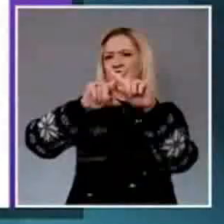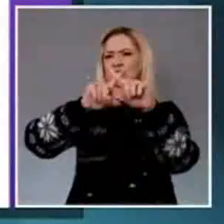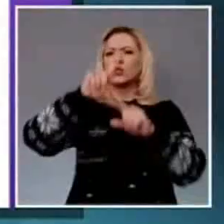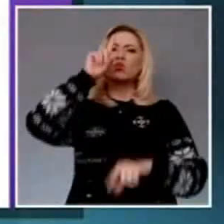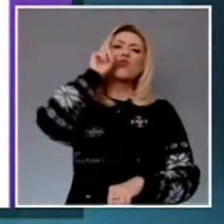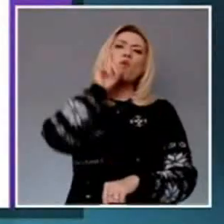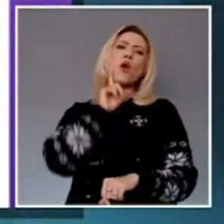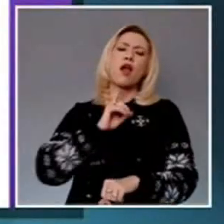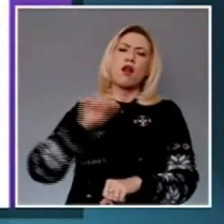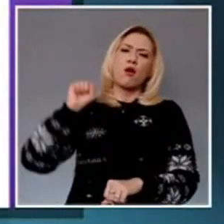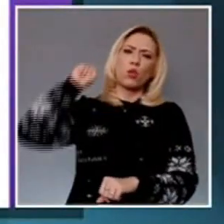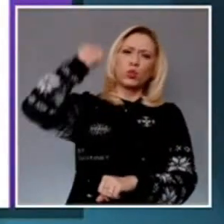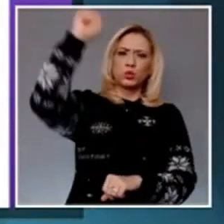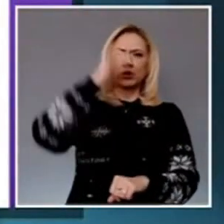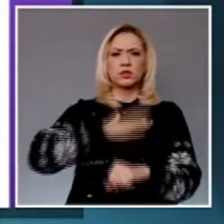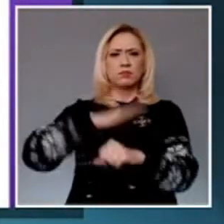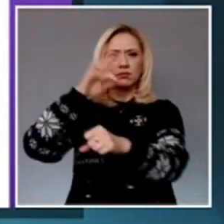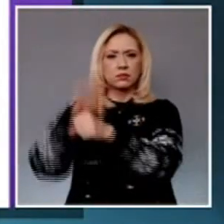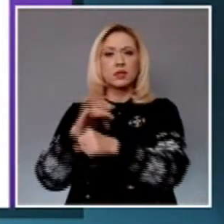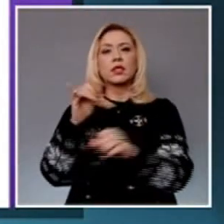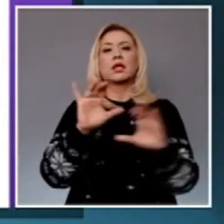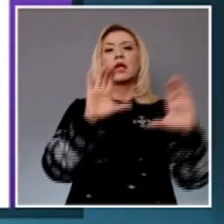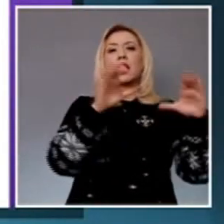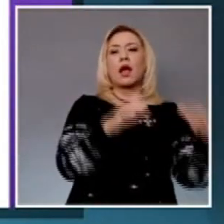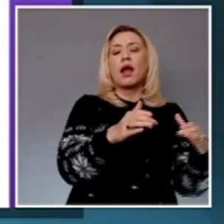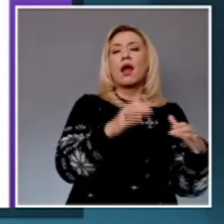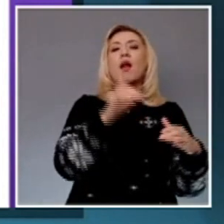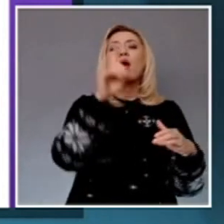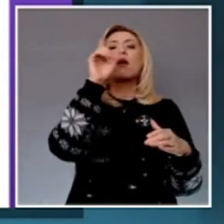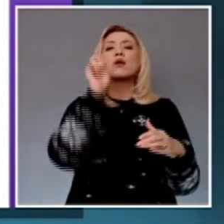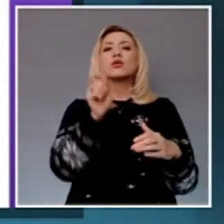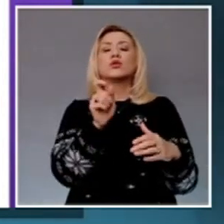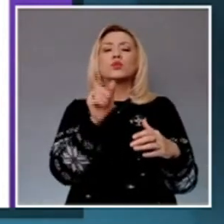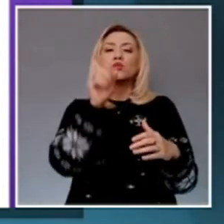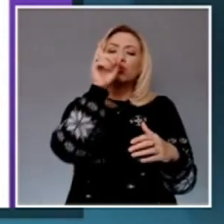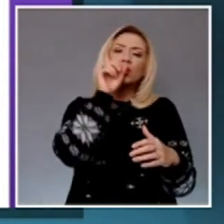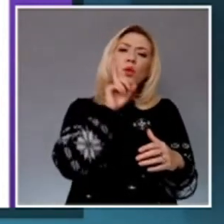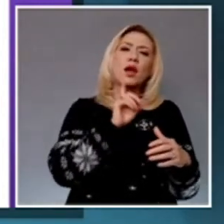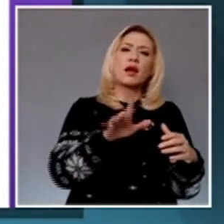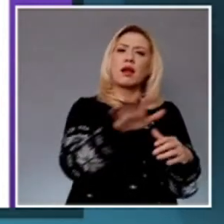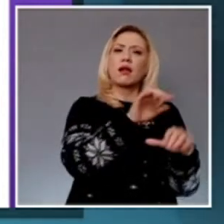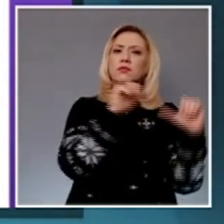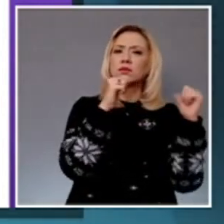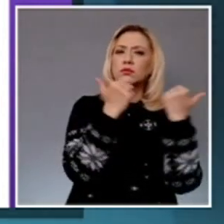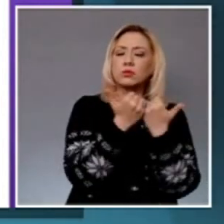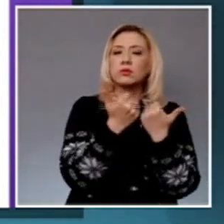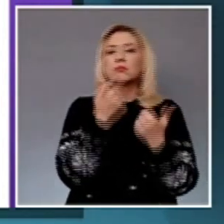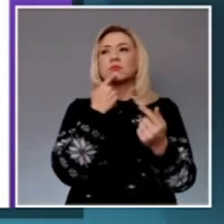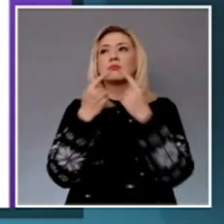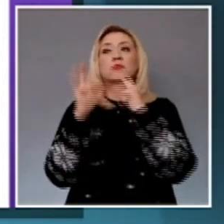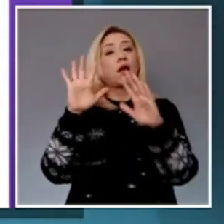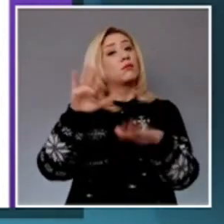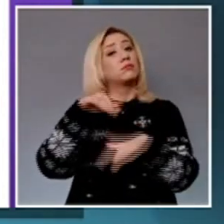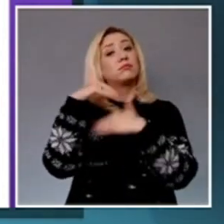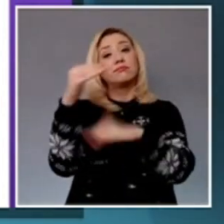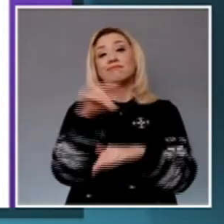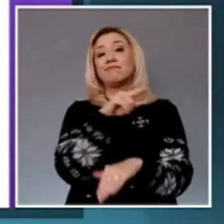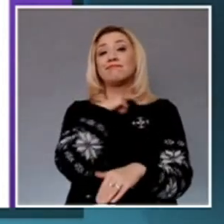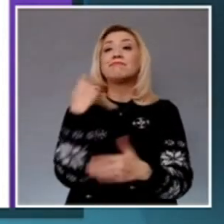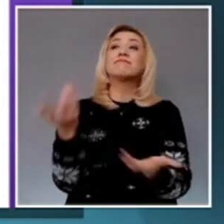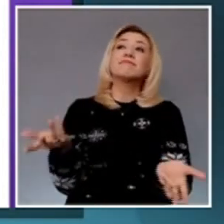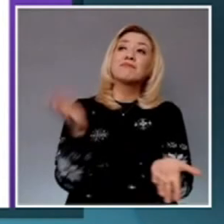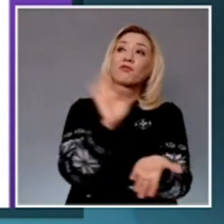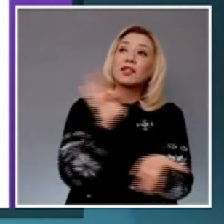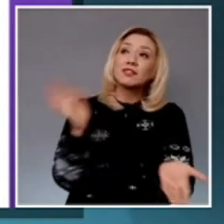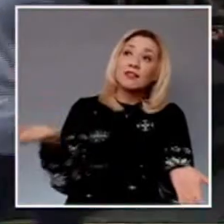las Muñecas Tiresias advirtieron que venció el plazo para que la Comisión Ejecutiva de Atención a Víctimas de la Ciudad de México diera cumplimiento a